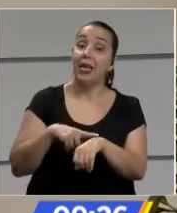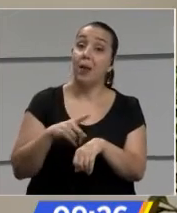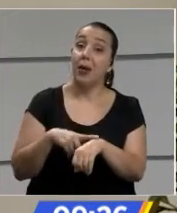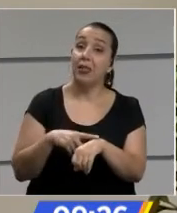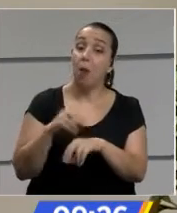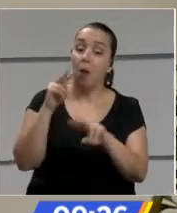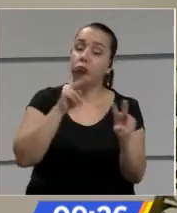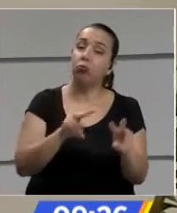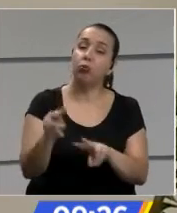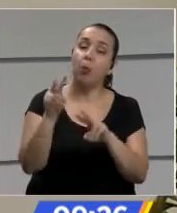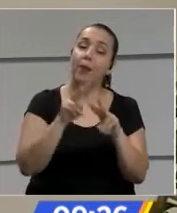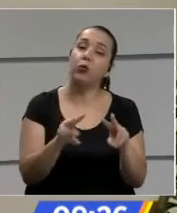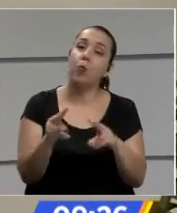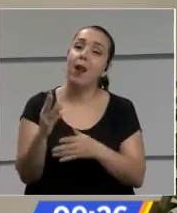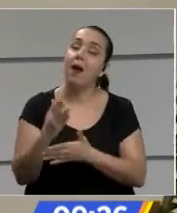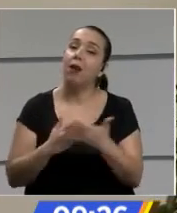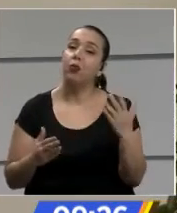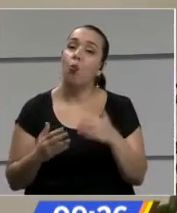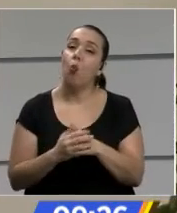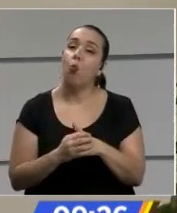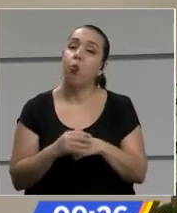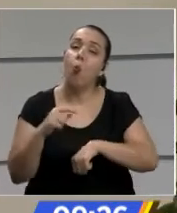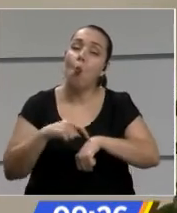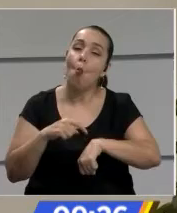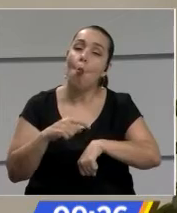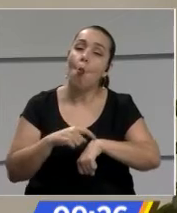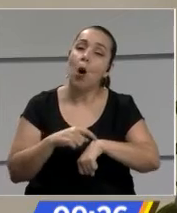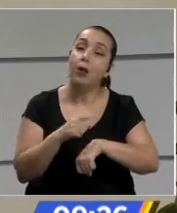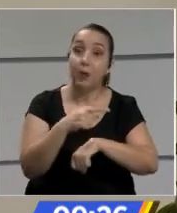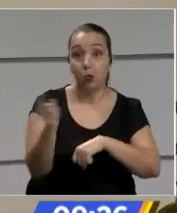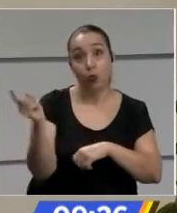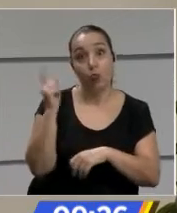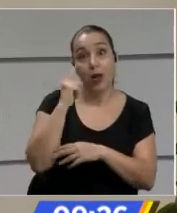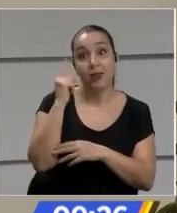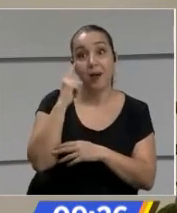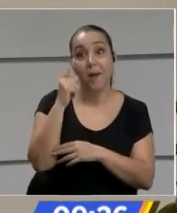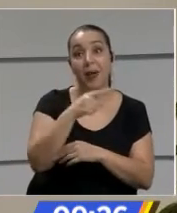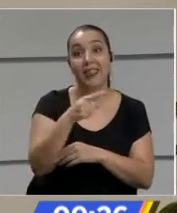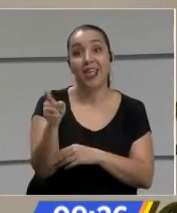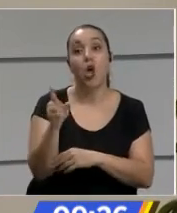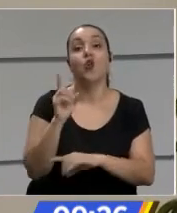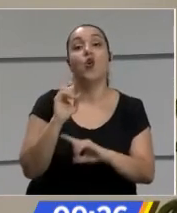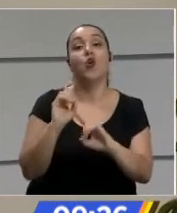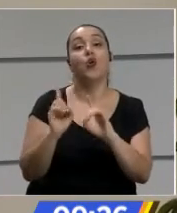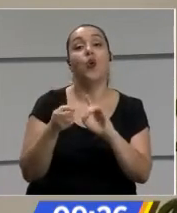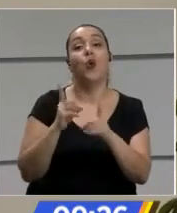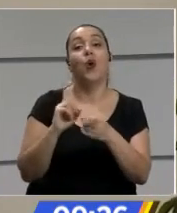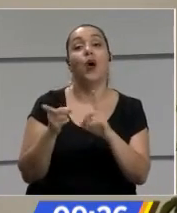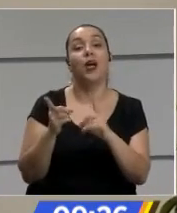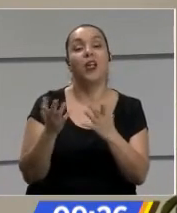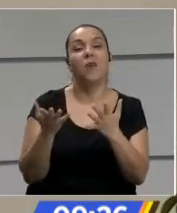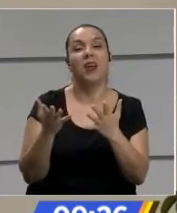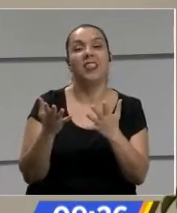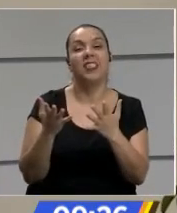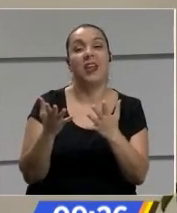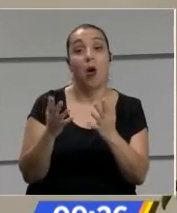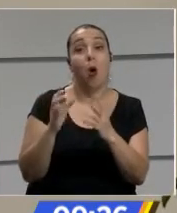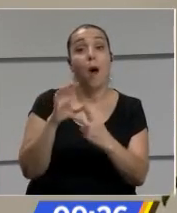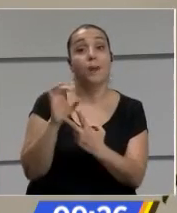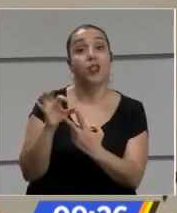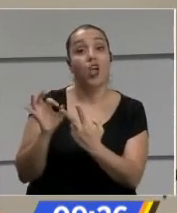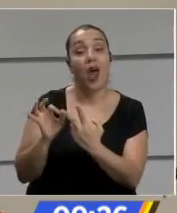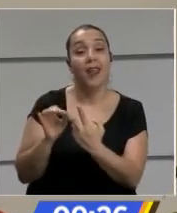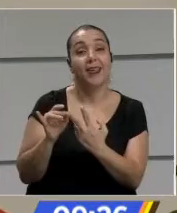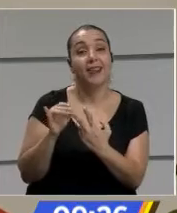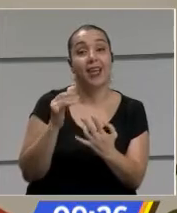ir a observar una cápsula. Mientras ustedes piensan, ¿cuáles serán las posibles